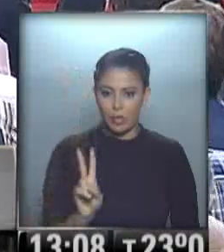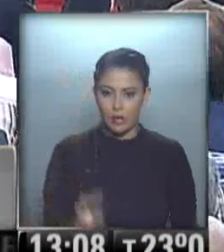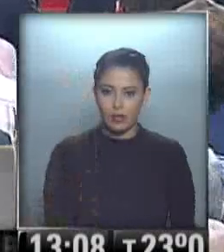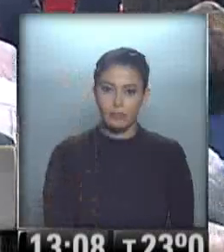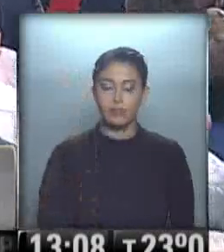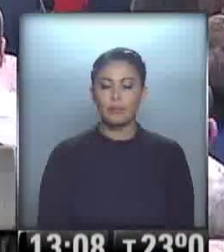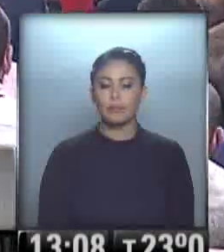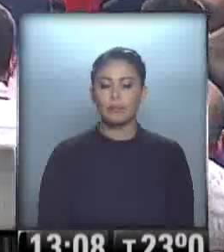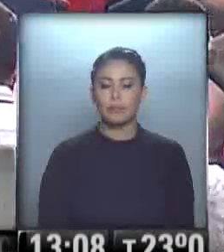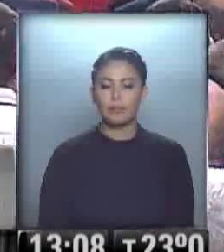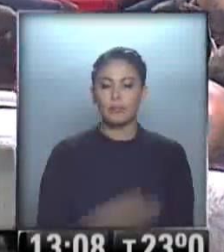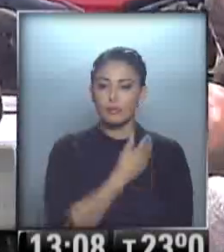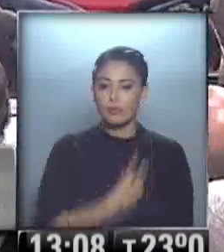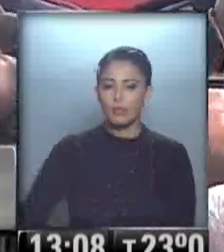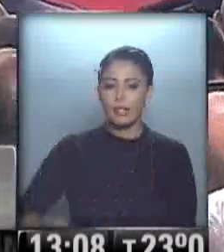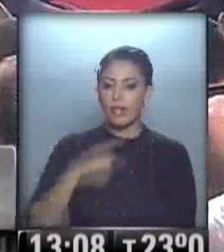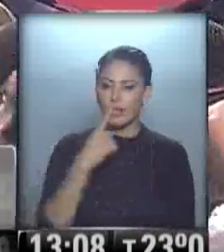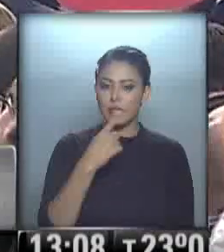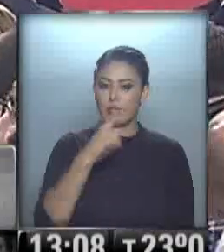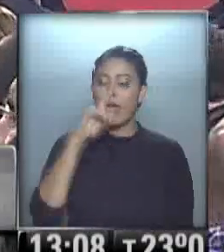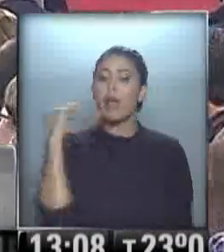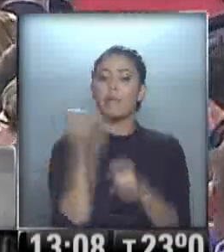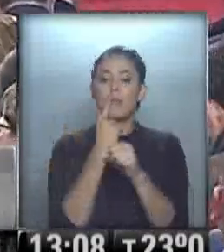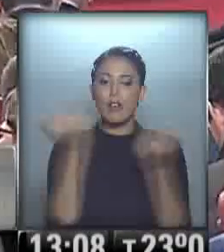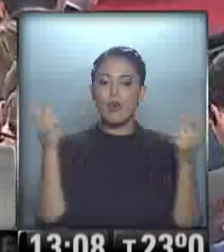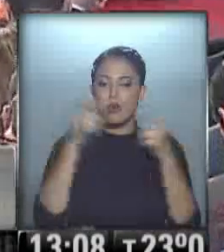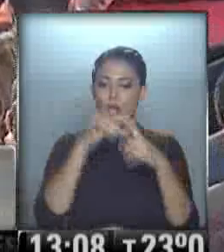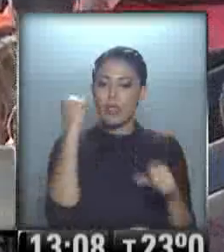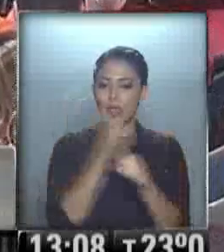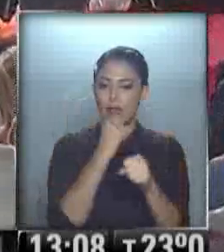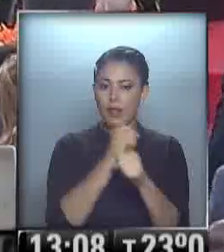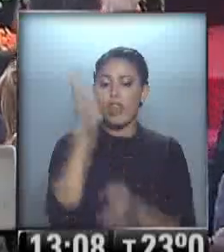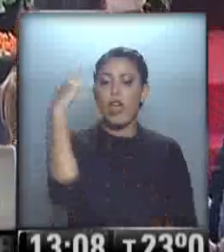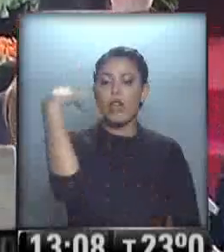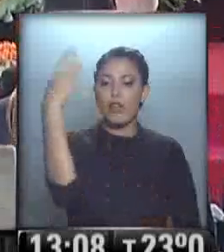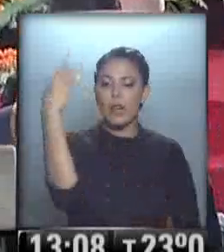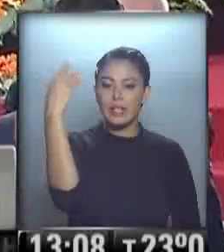esta primera reunión de trabajo de la Conferencia Nacional